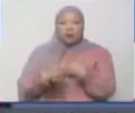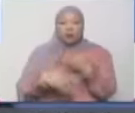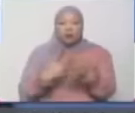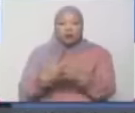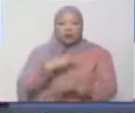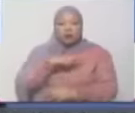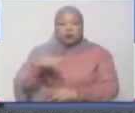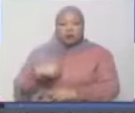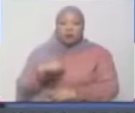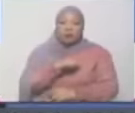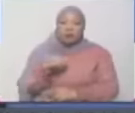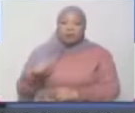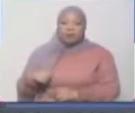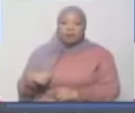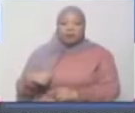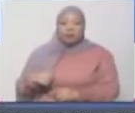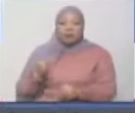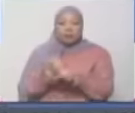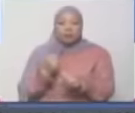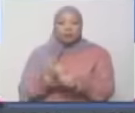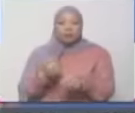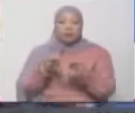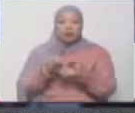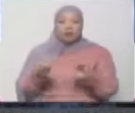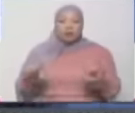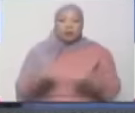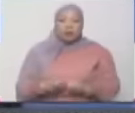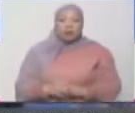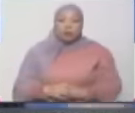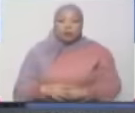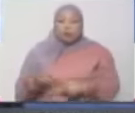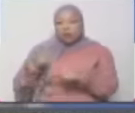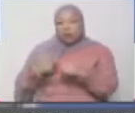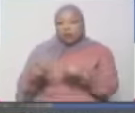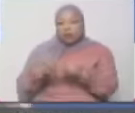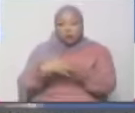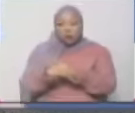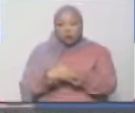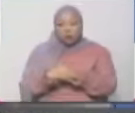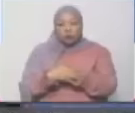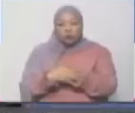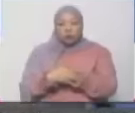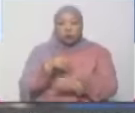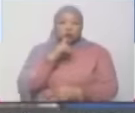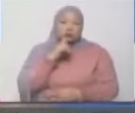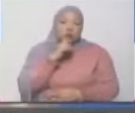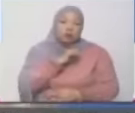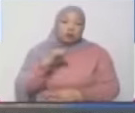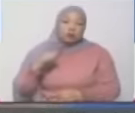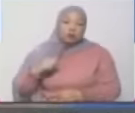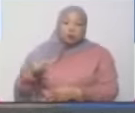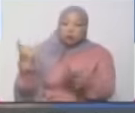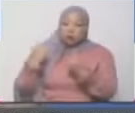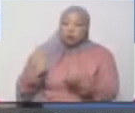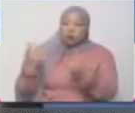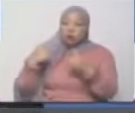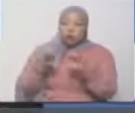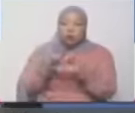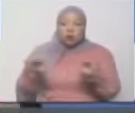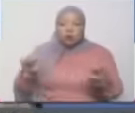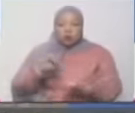han privatizado y entregado su educación a intereses oscuros, hoy cuentan con extraordinarios profesionales que fueron formados por la educación